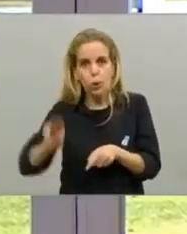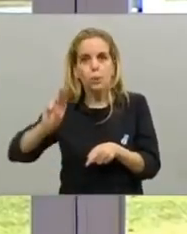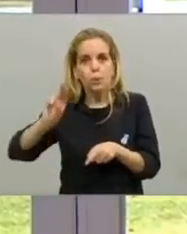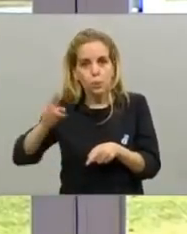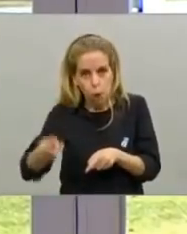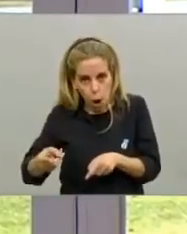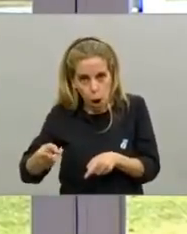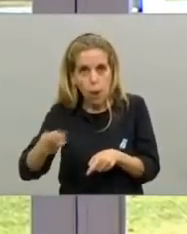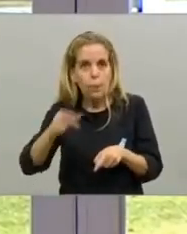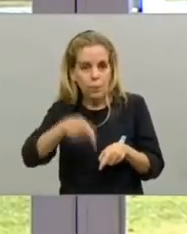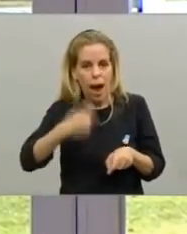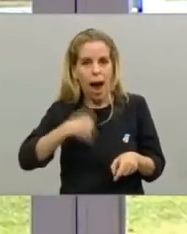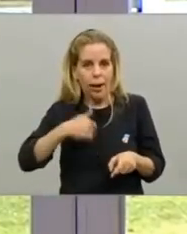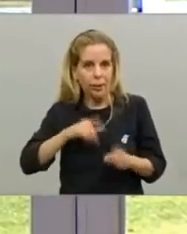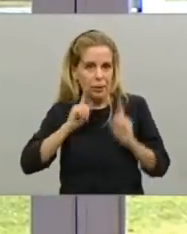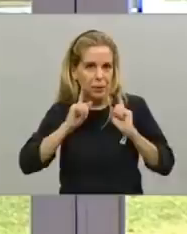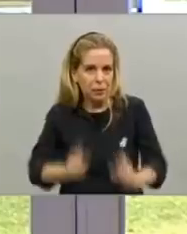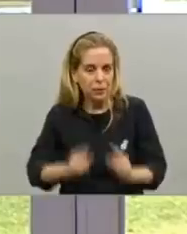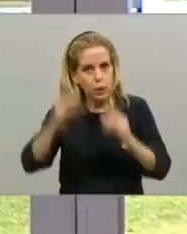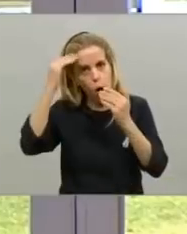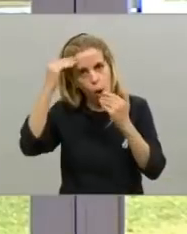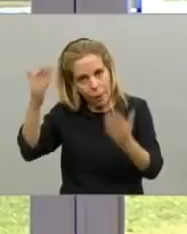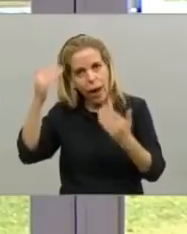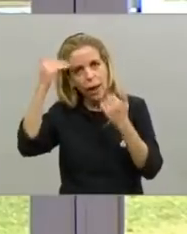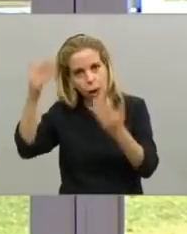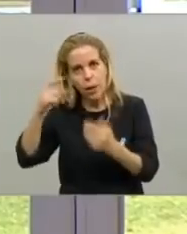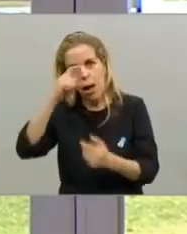seguimos homenajeando.